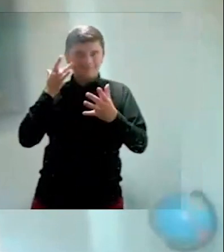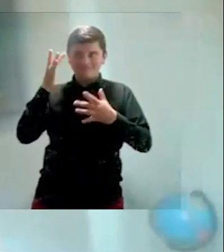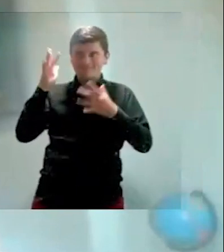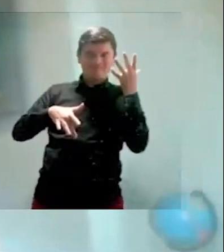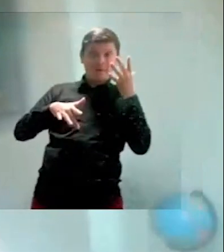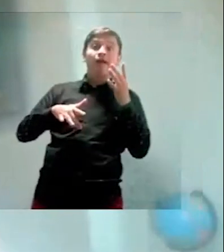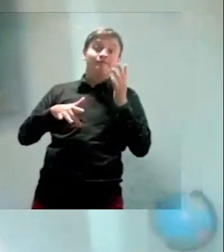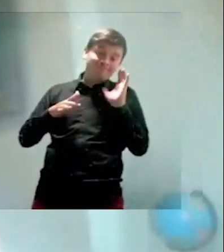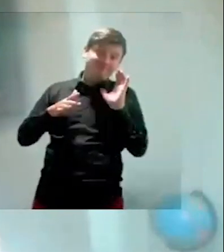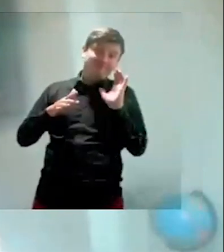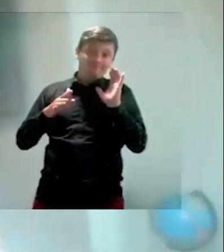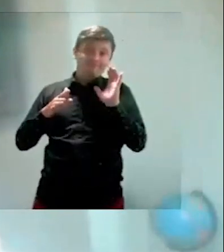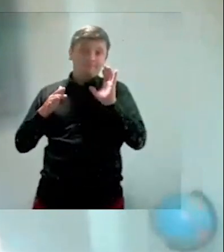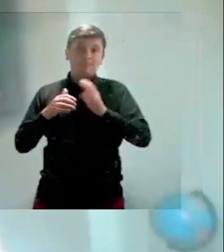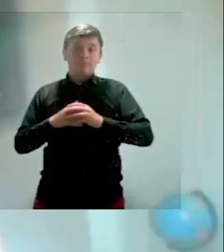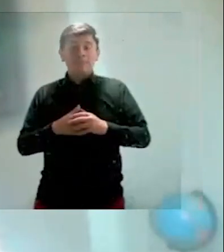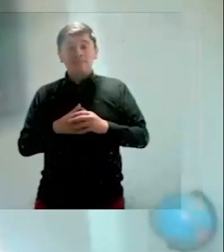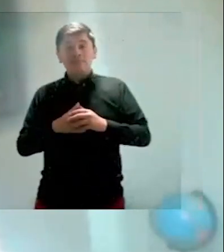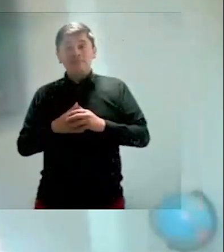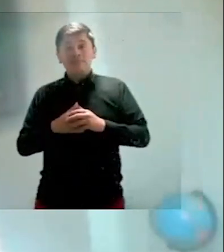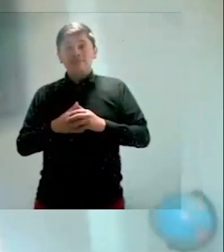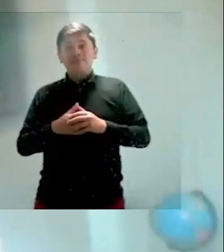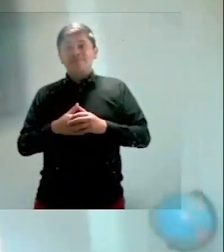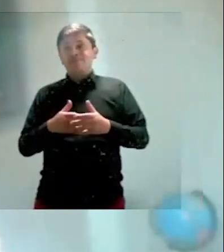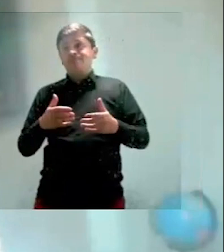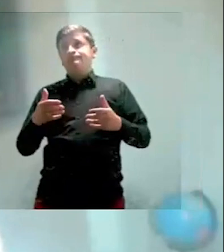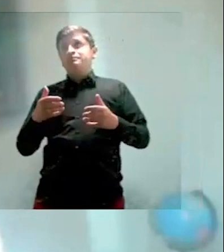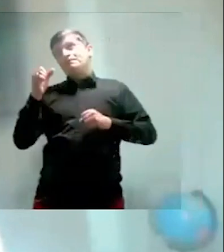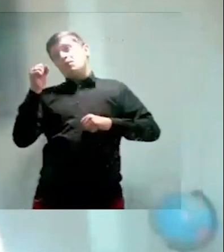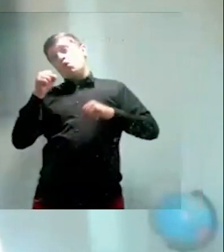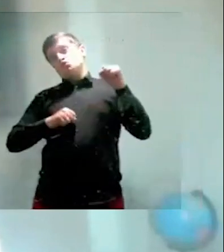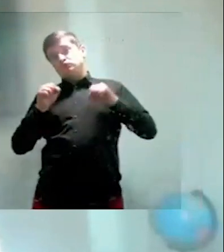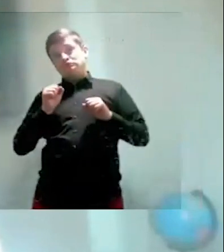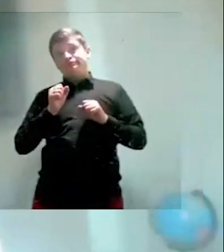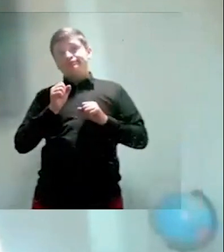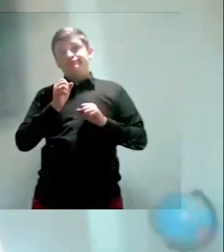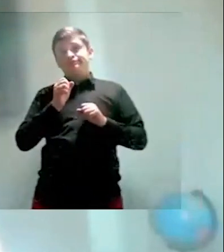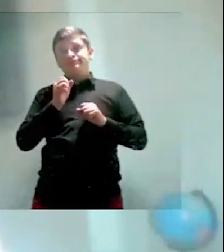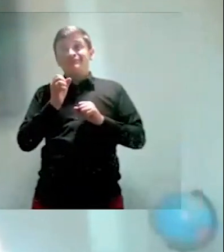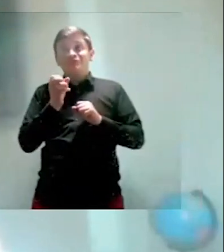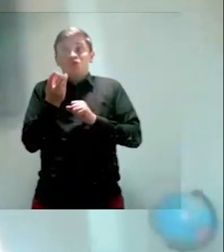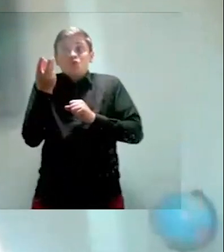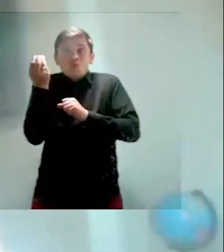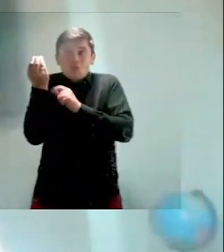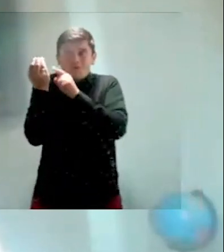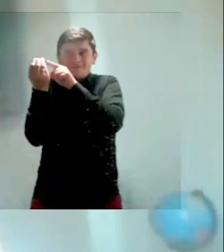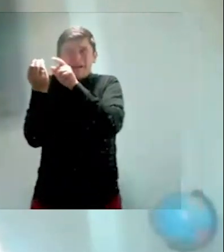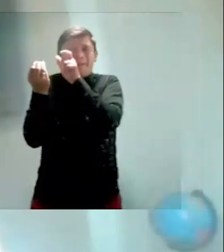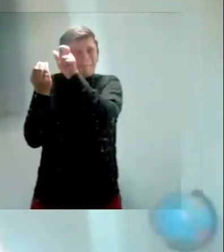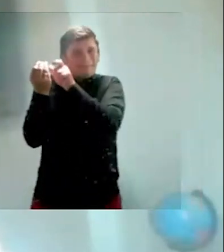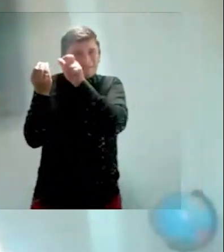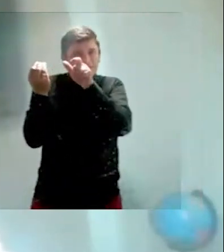queden, digamos, rastros de duda en ese proceso. Pero hay que anotar